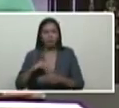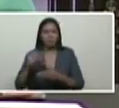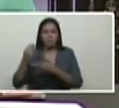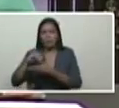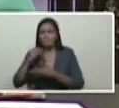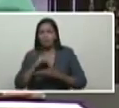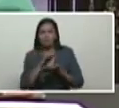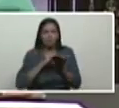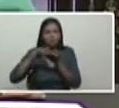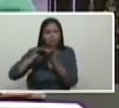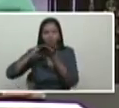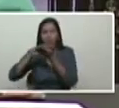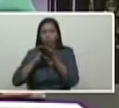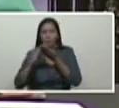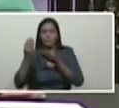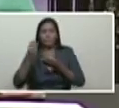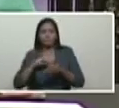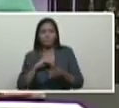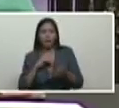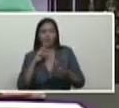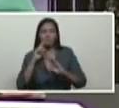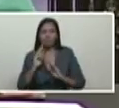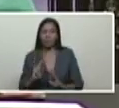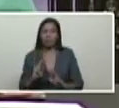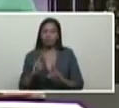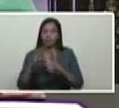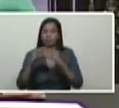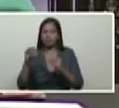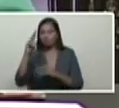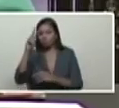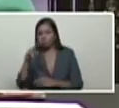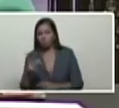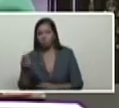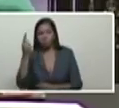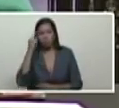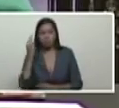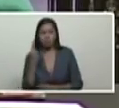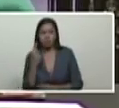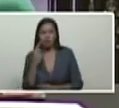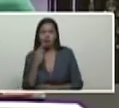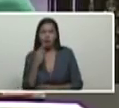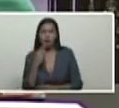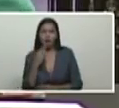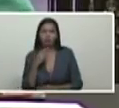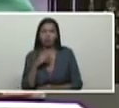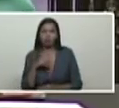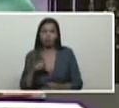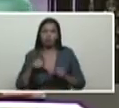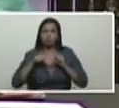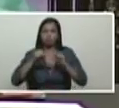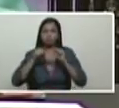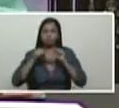sumando soluciones, sumando respuestas todos los días, nadando contra la corriente,